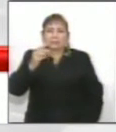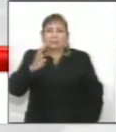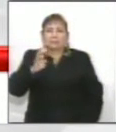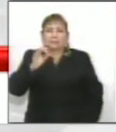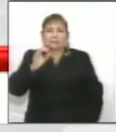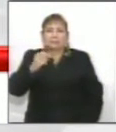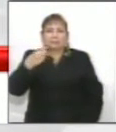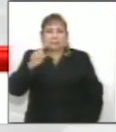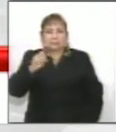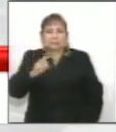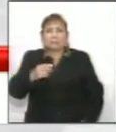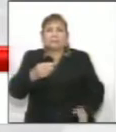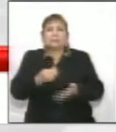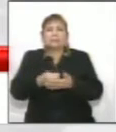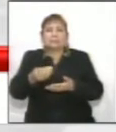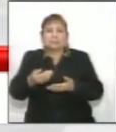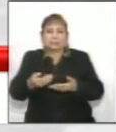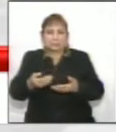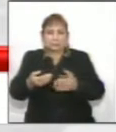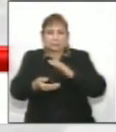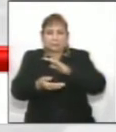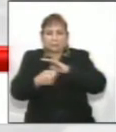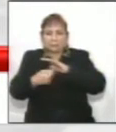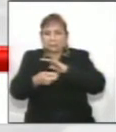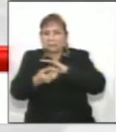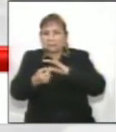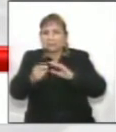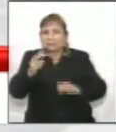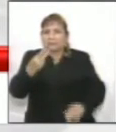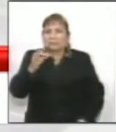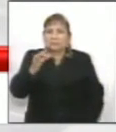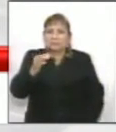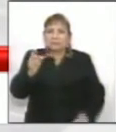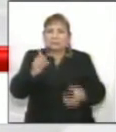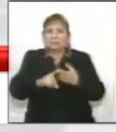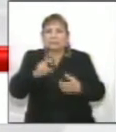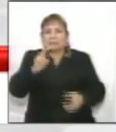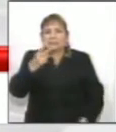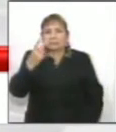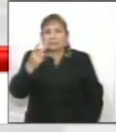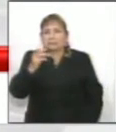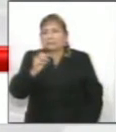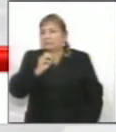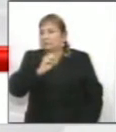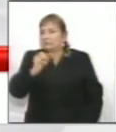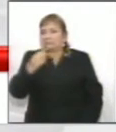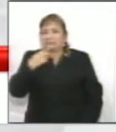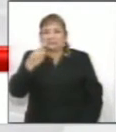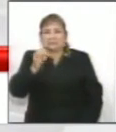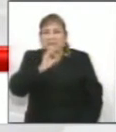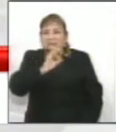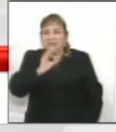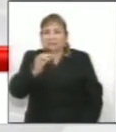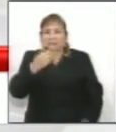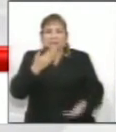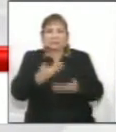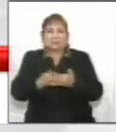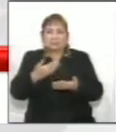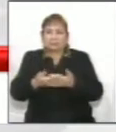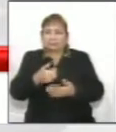408 millones por presuntos actos de corrupción desde 2019 a 2020. Y nadie dice nada, y eso es algo